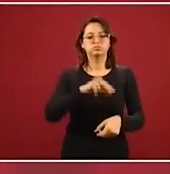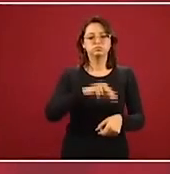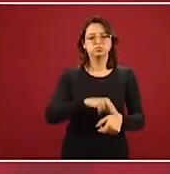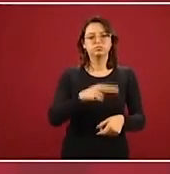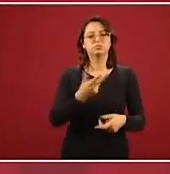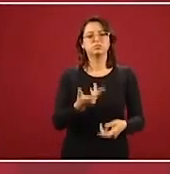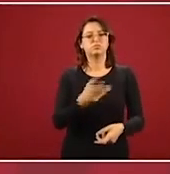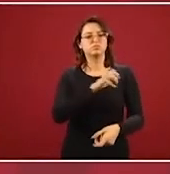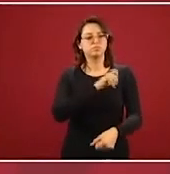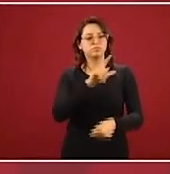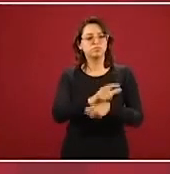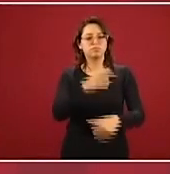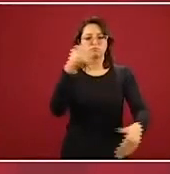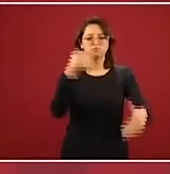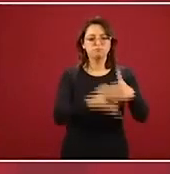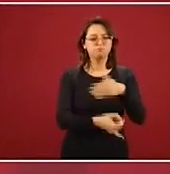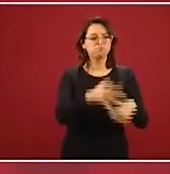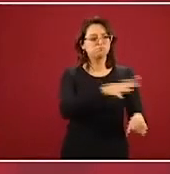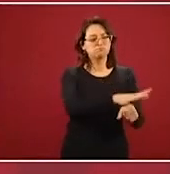médicos, los especialistas.